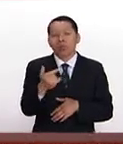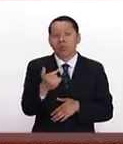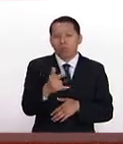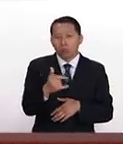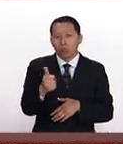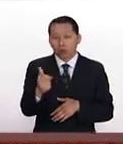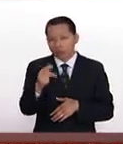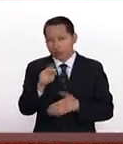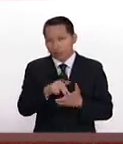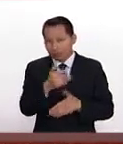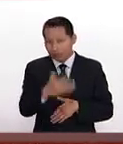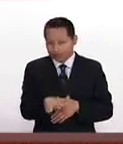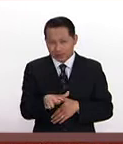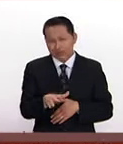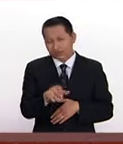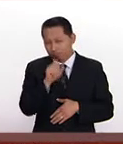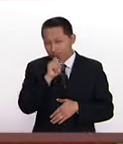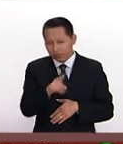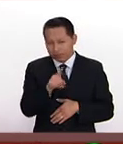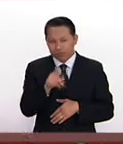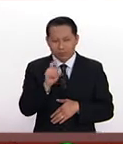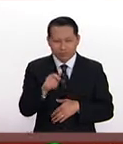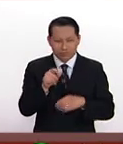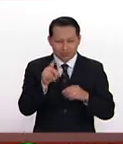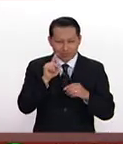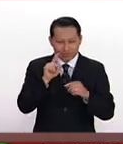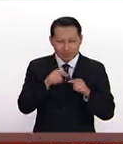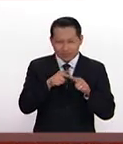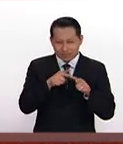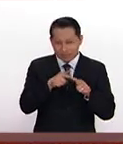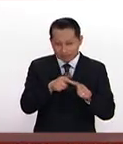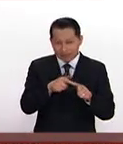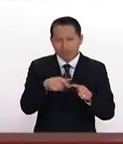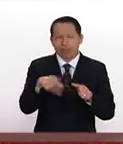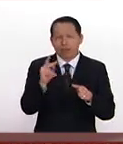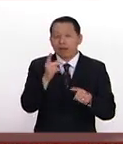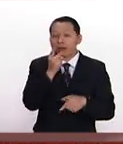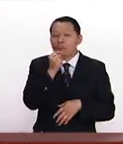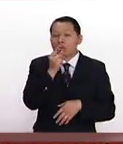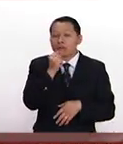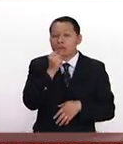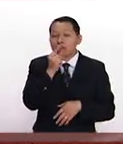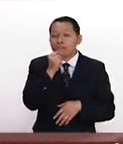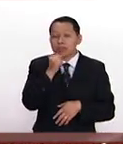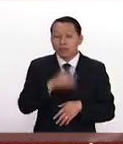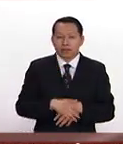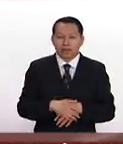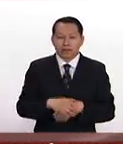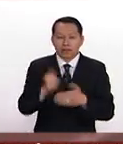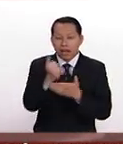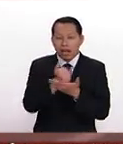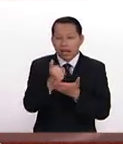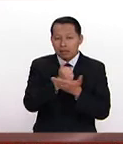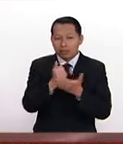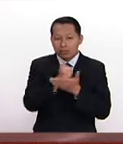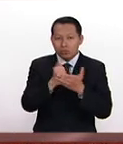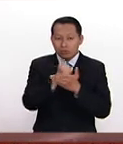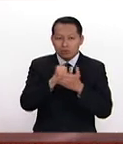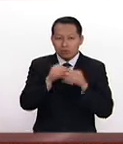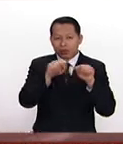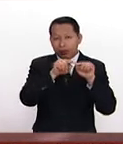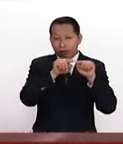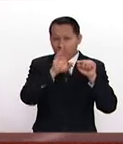63 enero es decir esa gráfica prácticamente no se mueve pero vean la de la policía claro el azul que se cae estrepitosamente no de